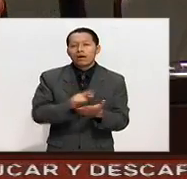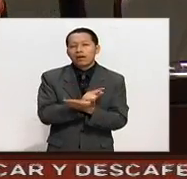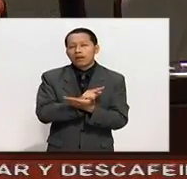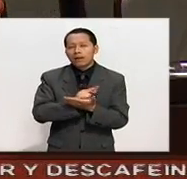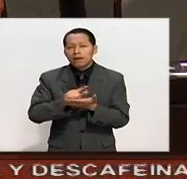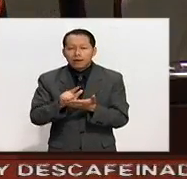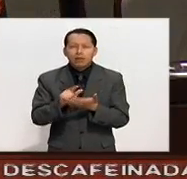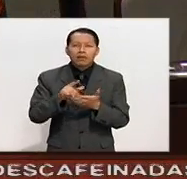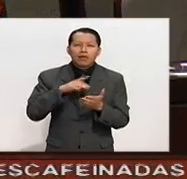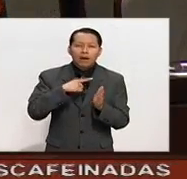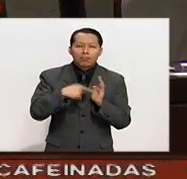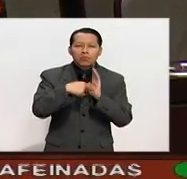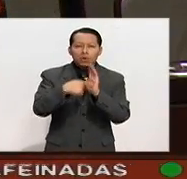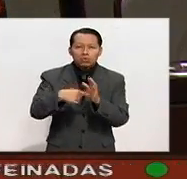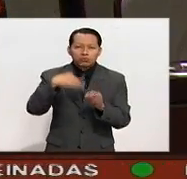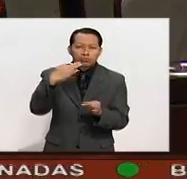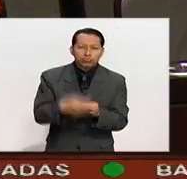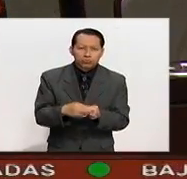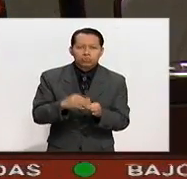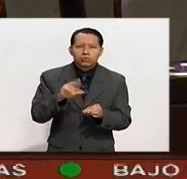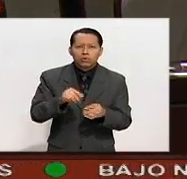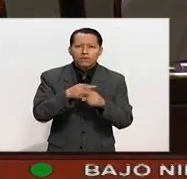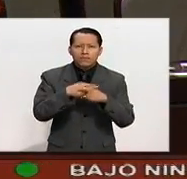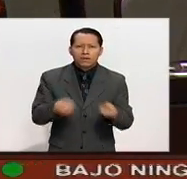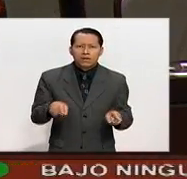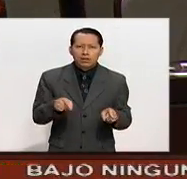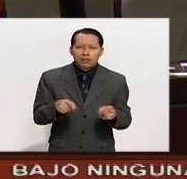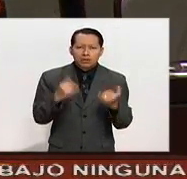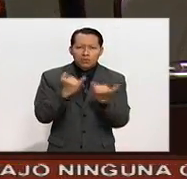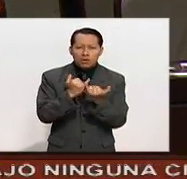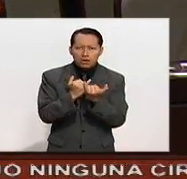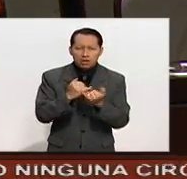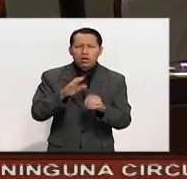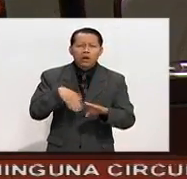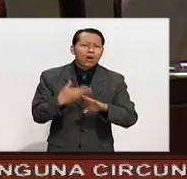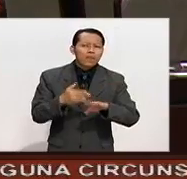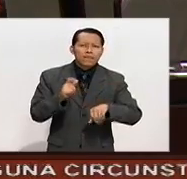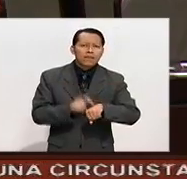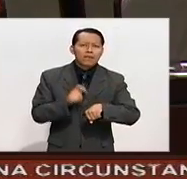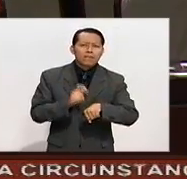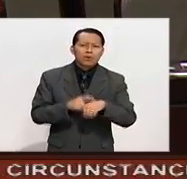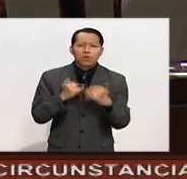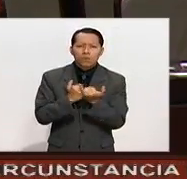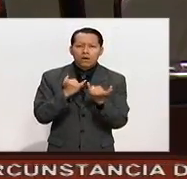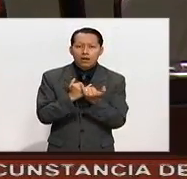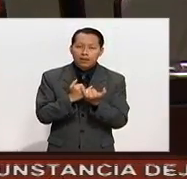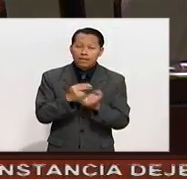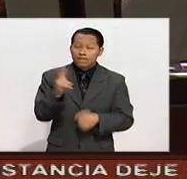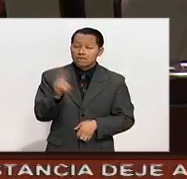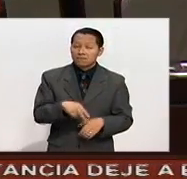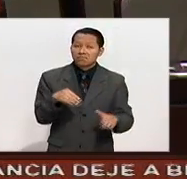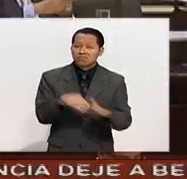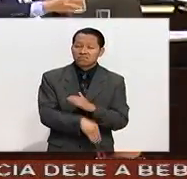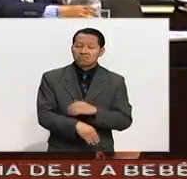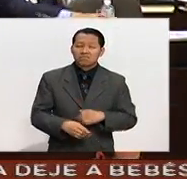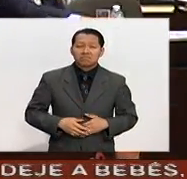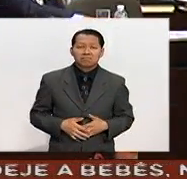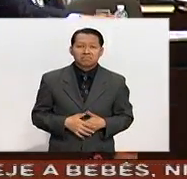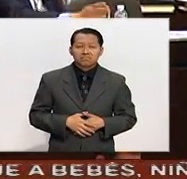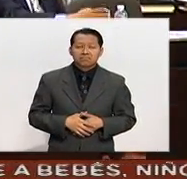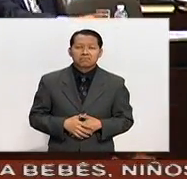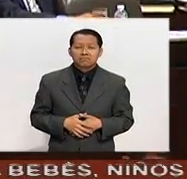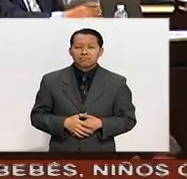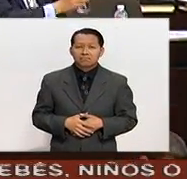la rendición de cuentas. Su lucha es contra el tiempo y están destinados al fracaso.